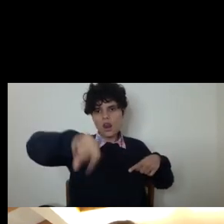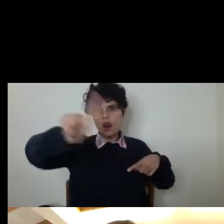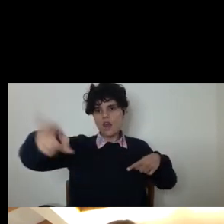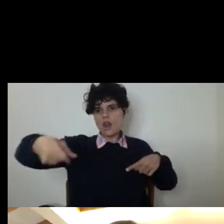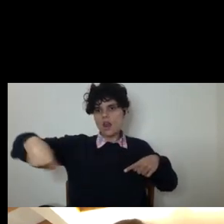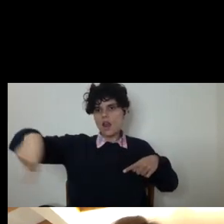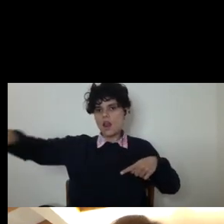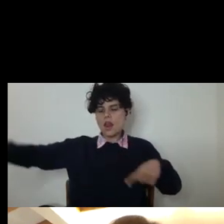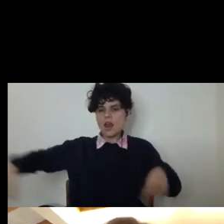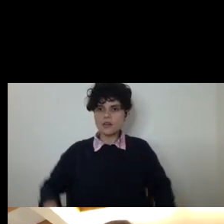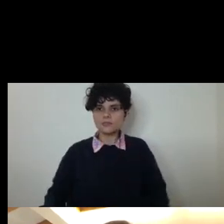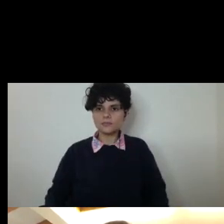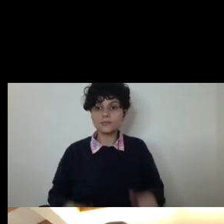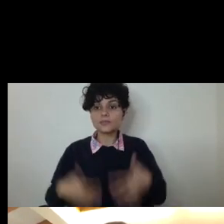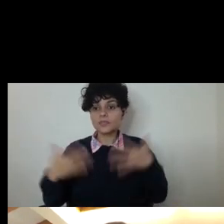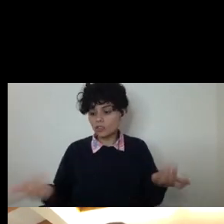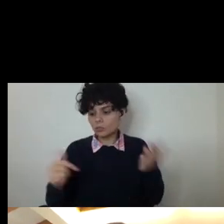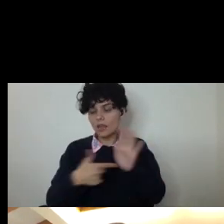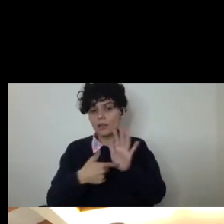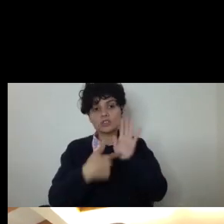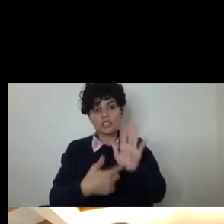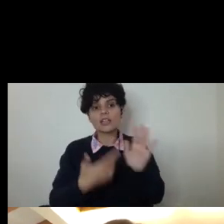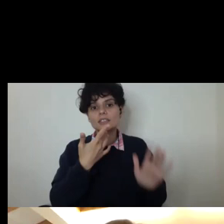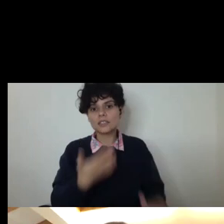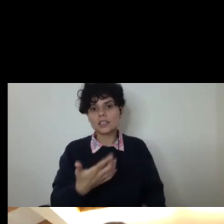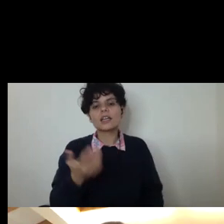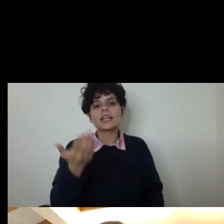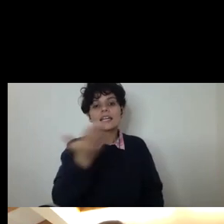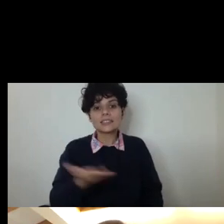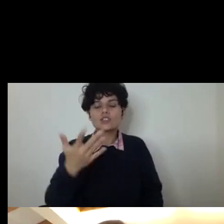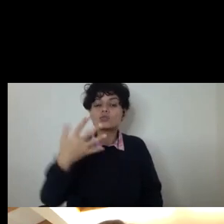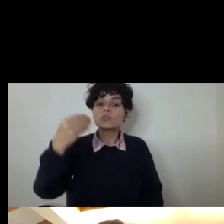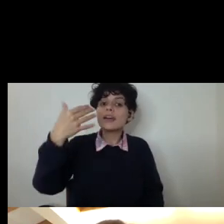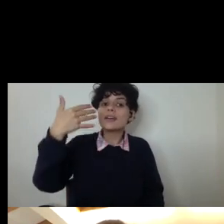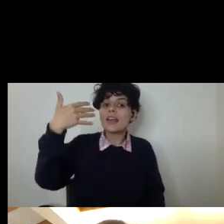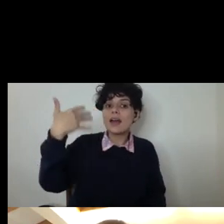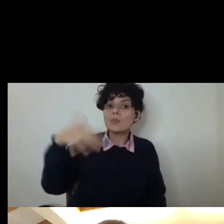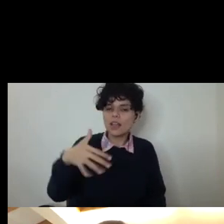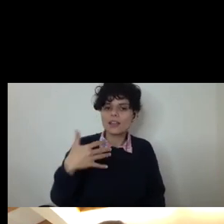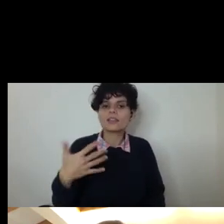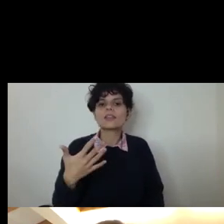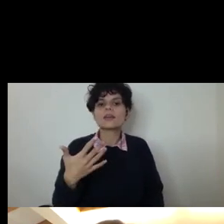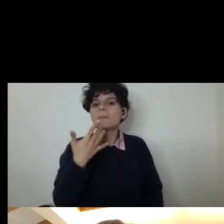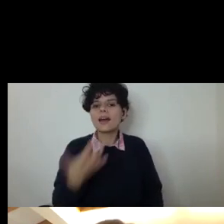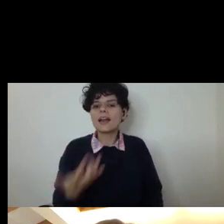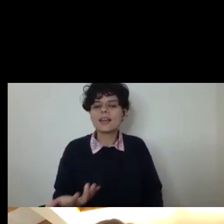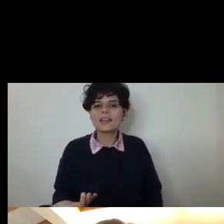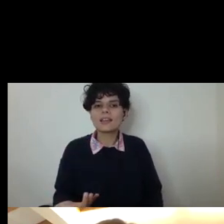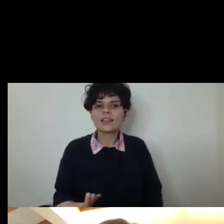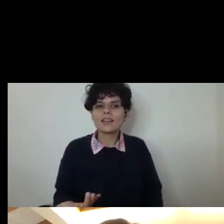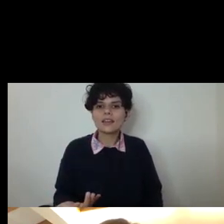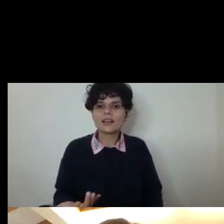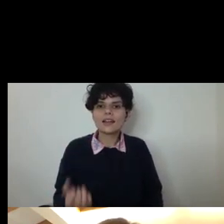Entonces, con eso yo quería mostrarles, digamos, la importancia de tener la función intacta de los